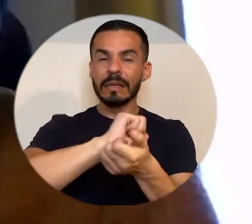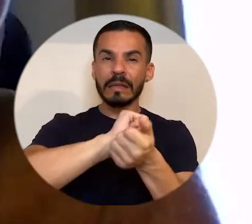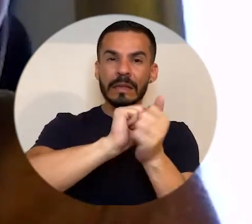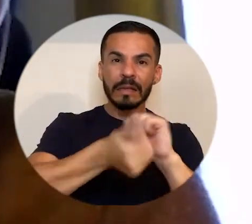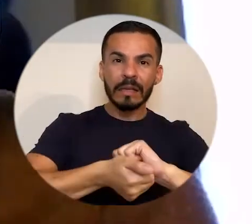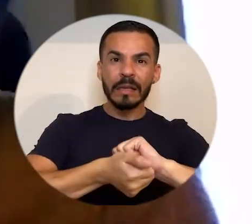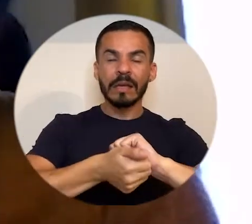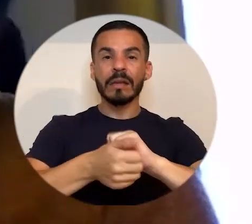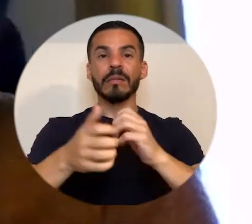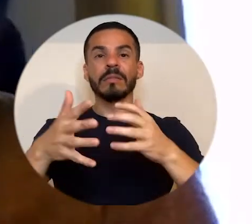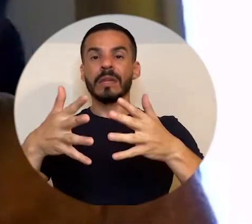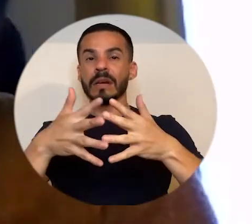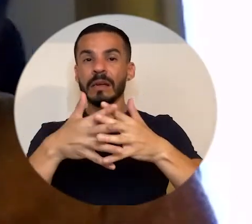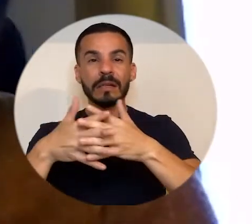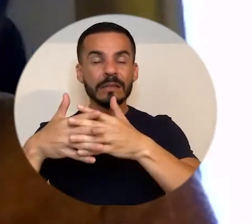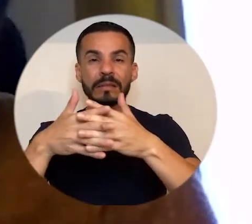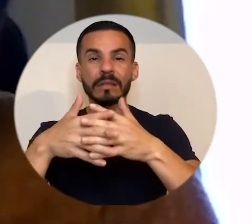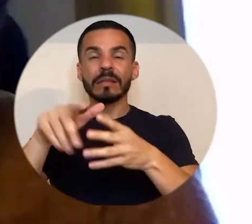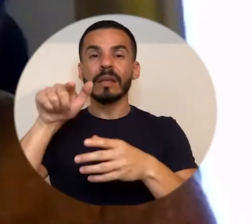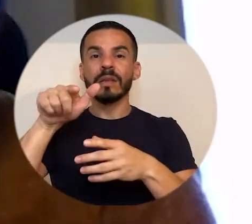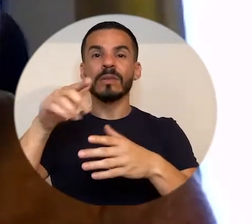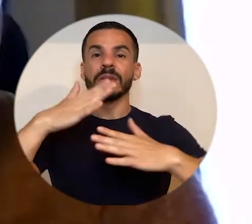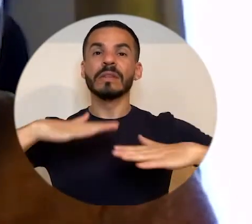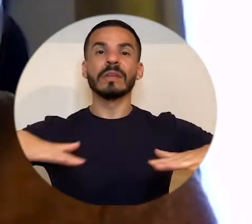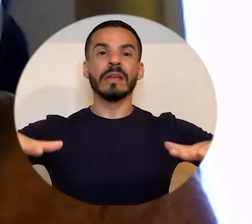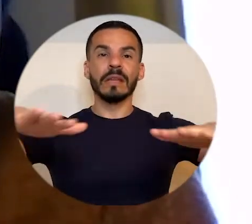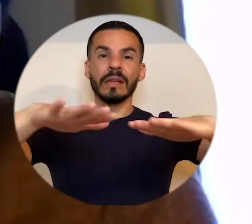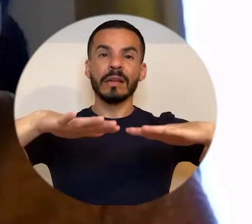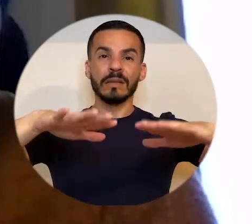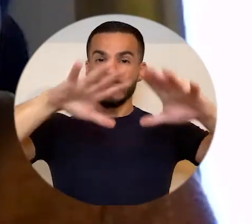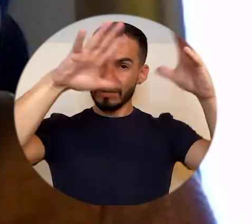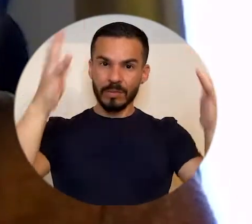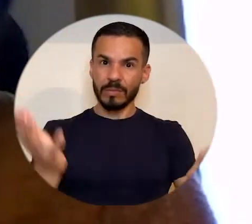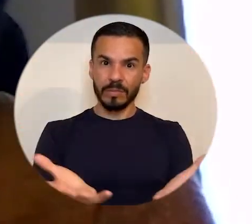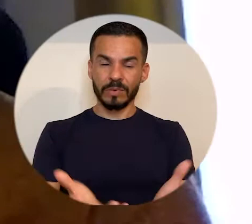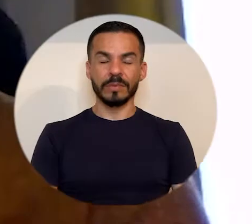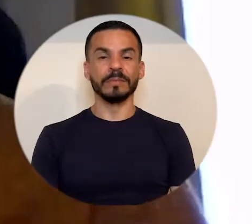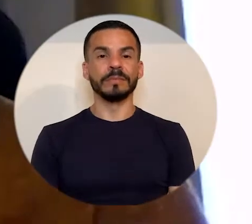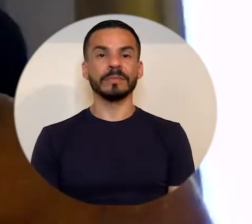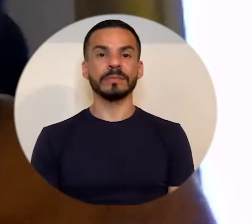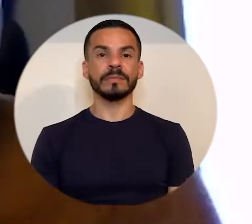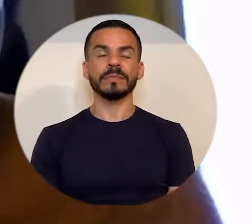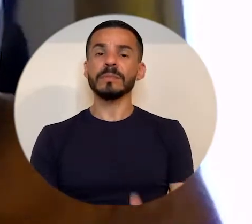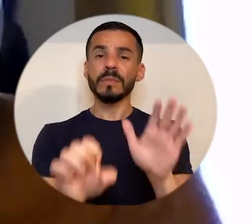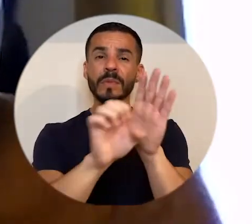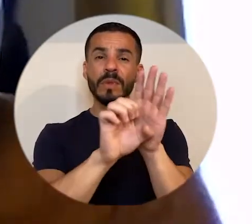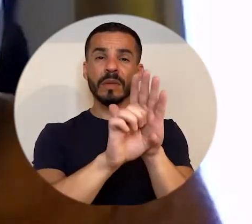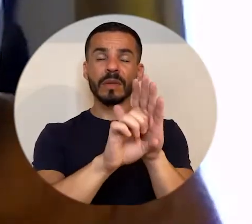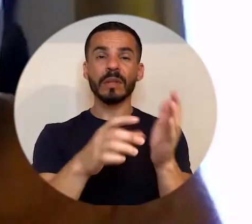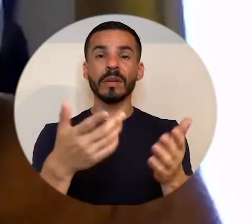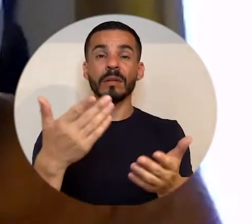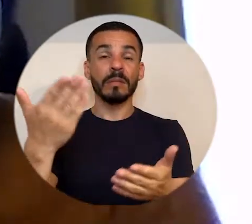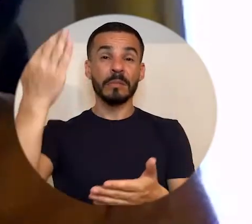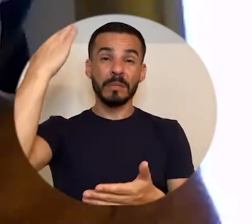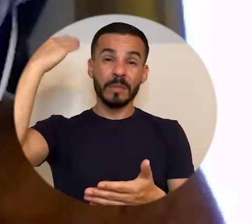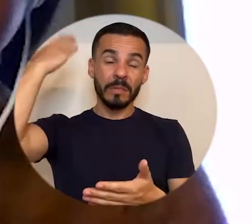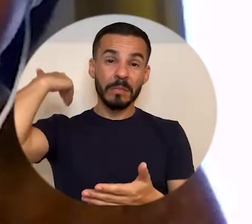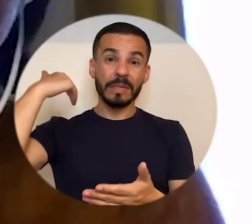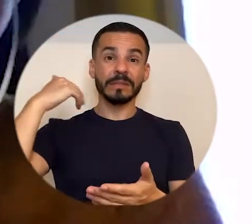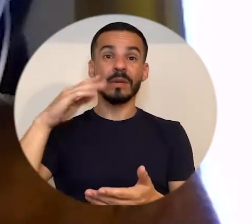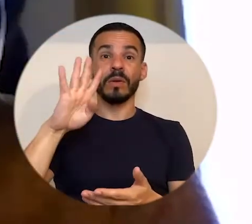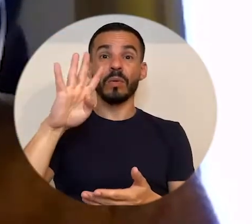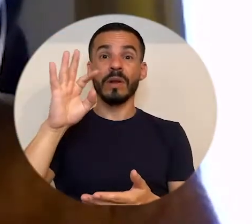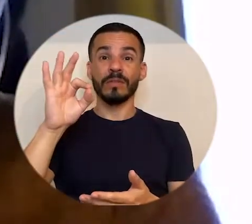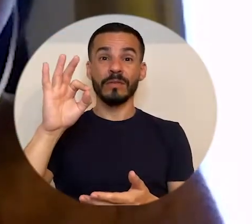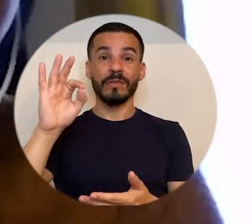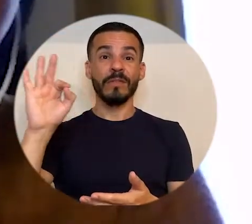de reposicionar a los Estados Unidos en el escenario global. Ejemplo de ello es que el